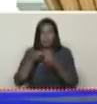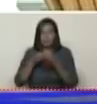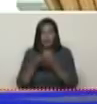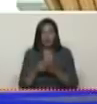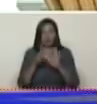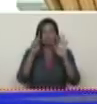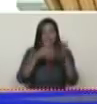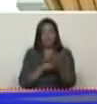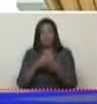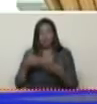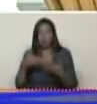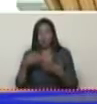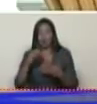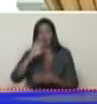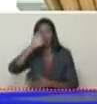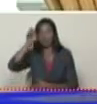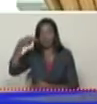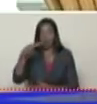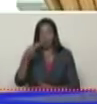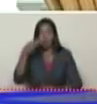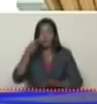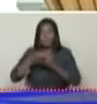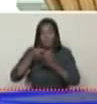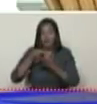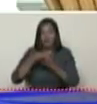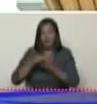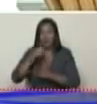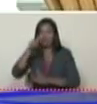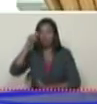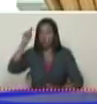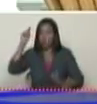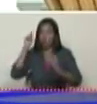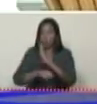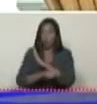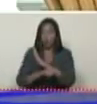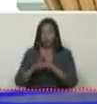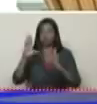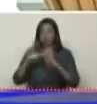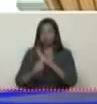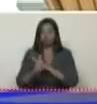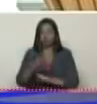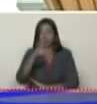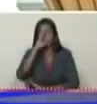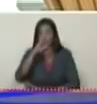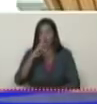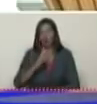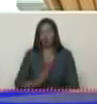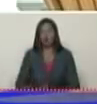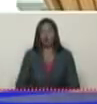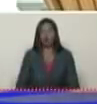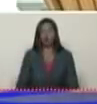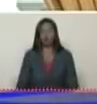euros. Y los 6 millones de euros los bloqueó y se los robó un banco.